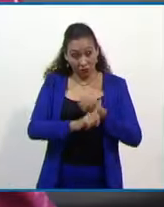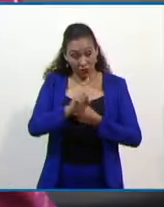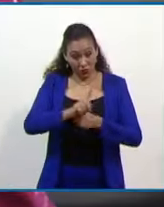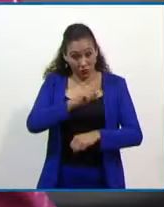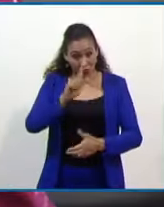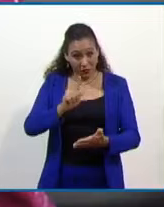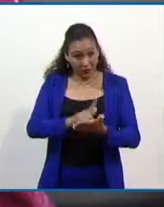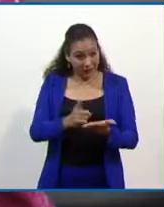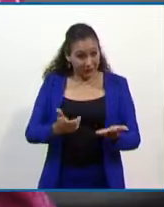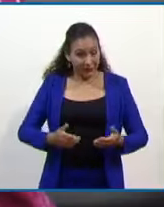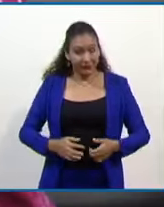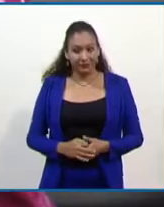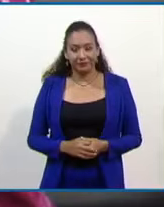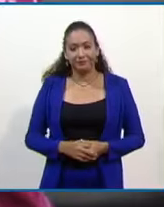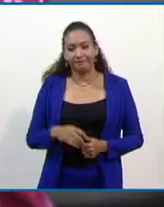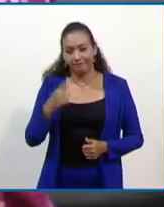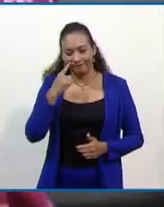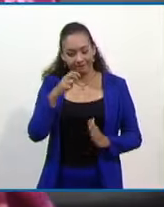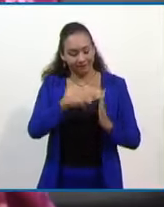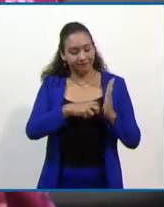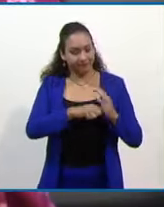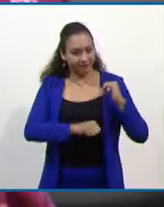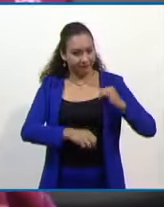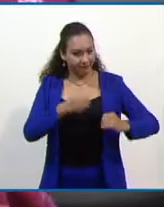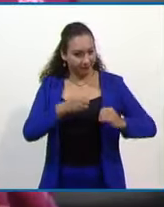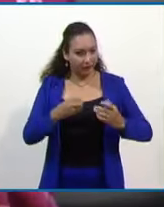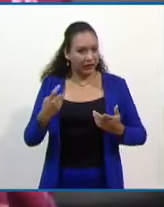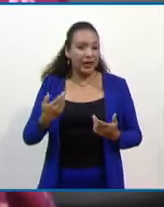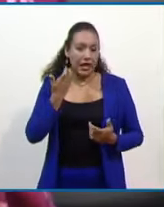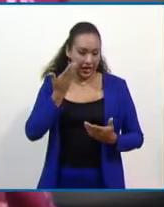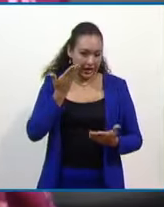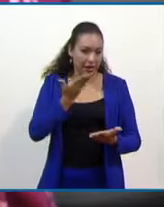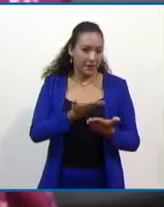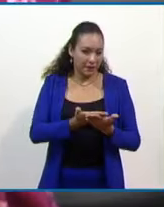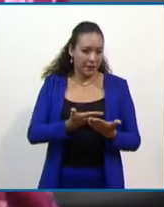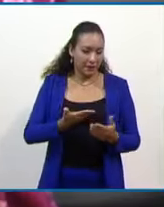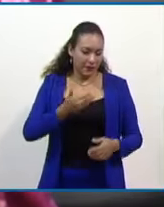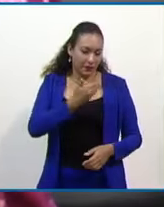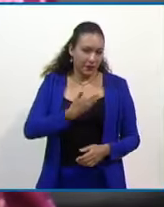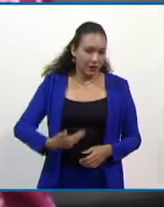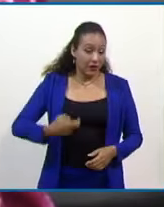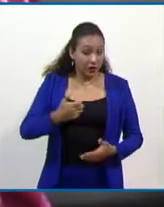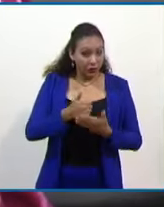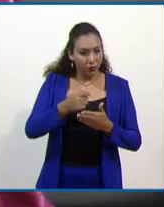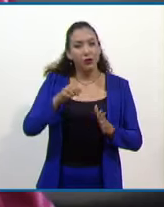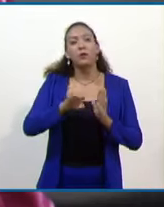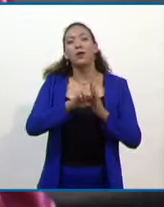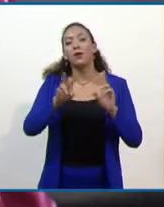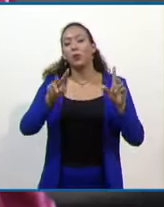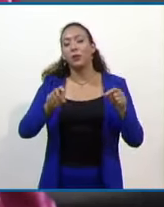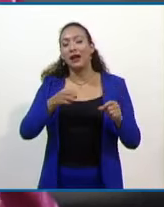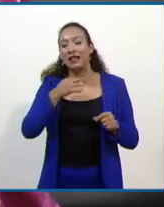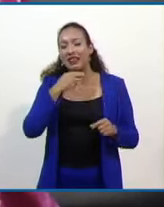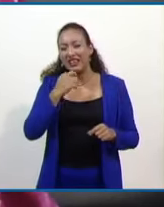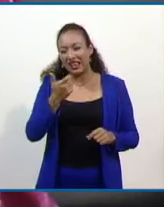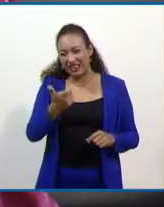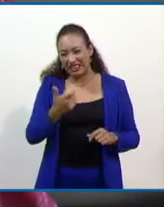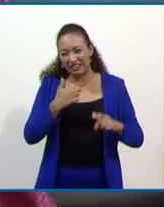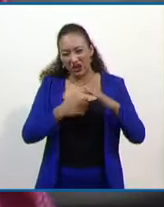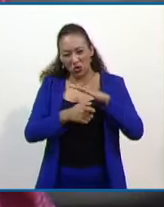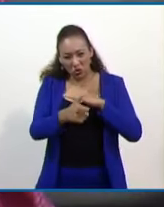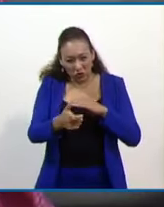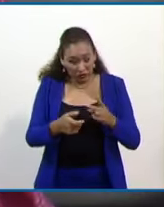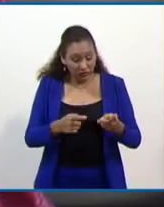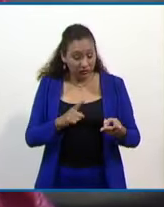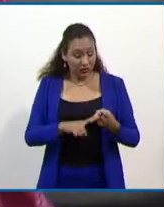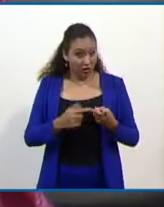Esta reforma no va a resolver los problemas de corrupción, no va a resolver los grandes problemas del Poder Judicial, pero sí